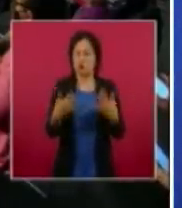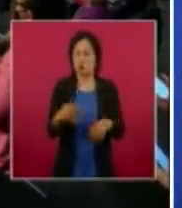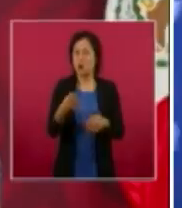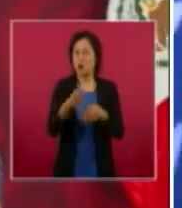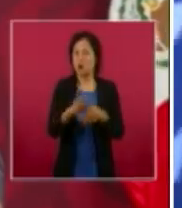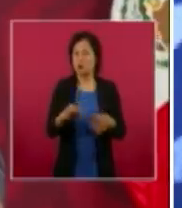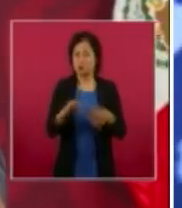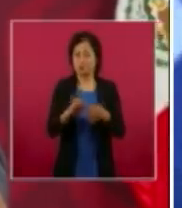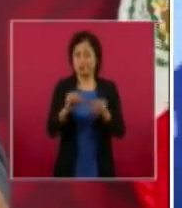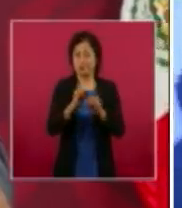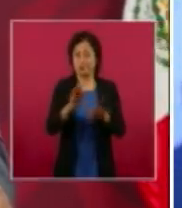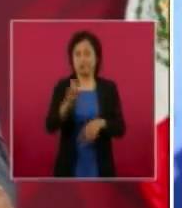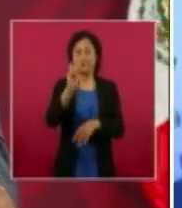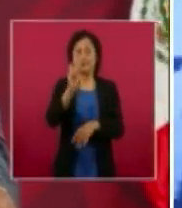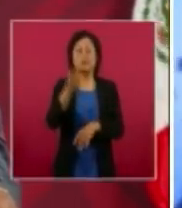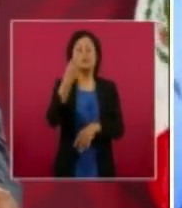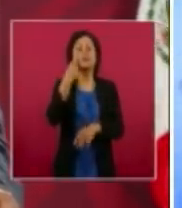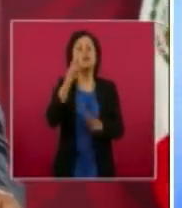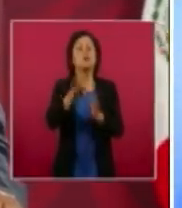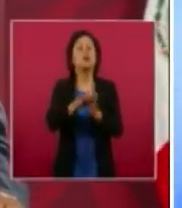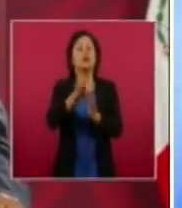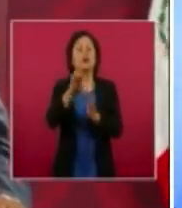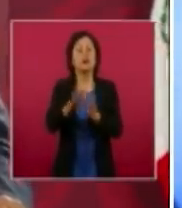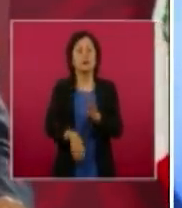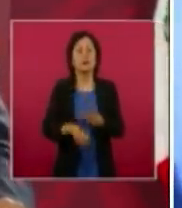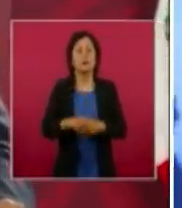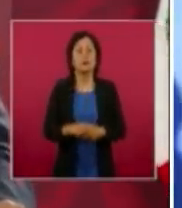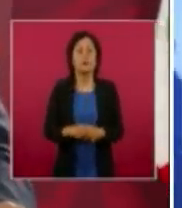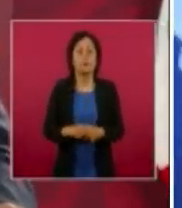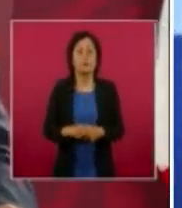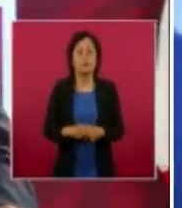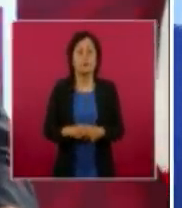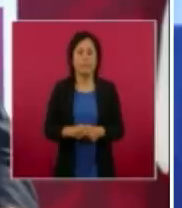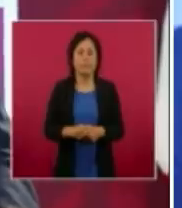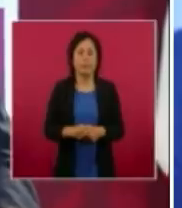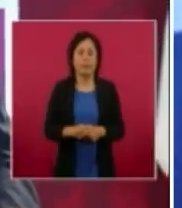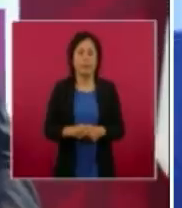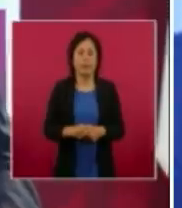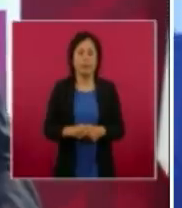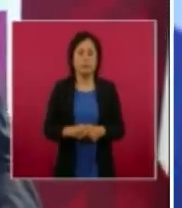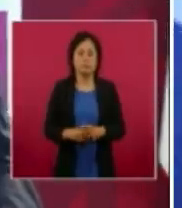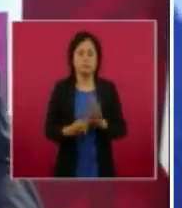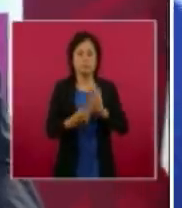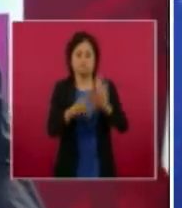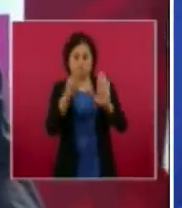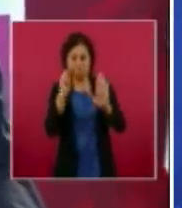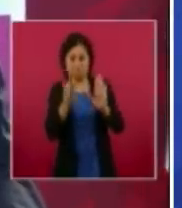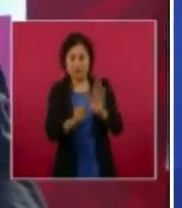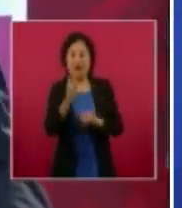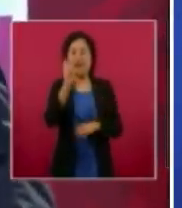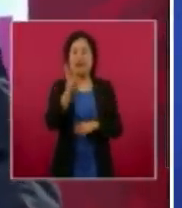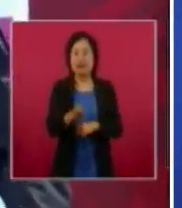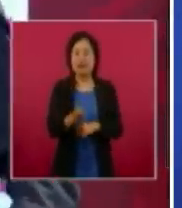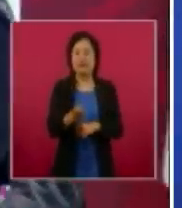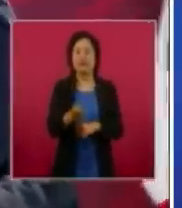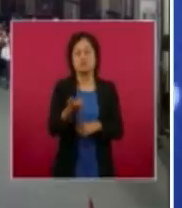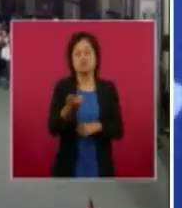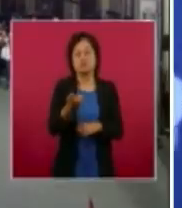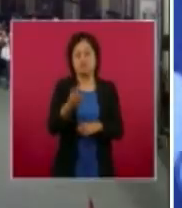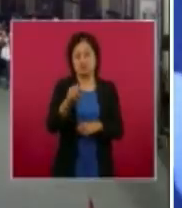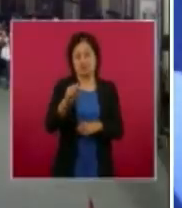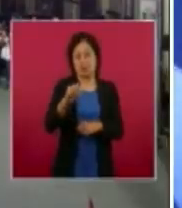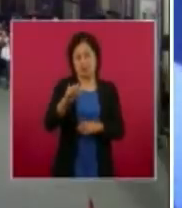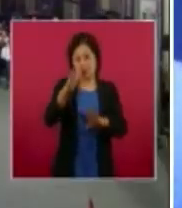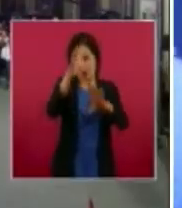impacto desastroso en la cumbre. A este momento ya todo está planchado, todas las decisiones están